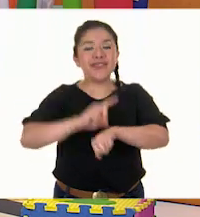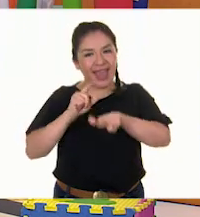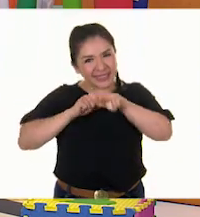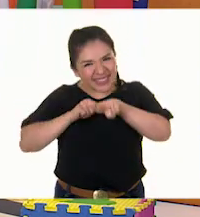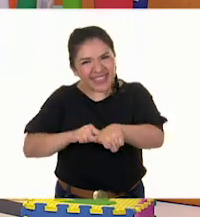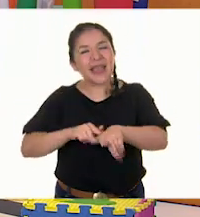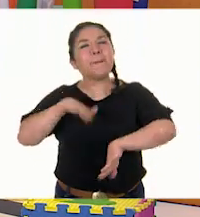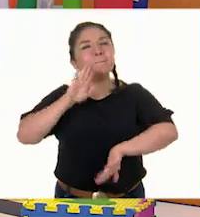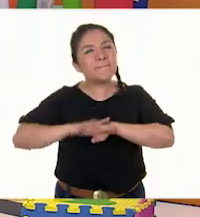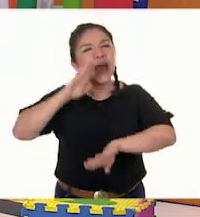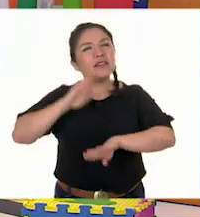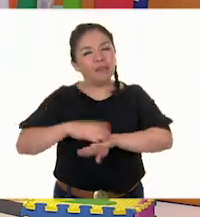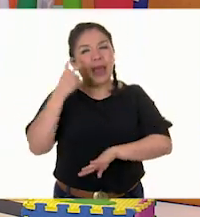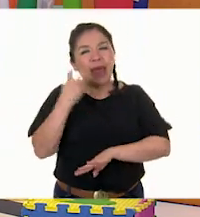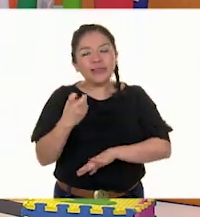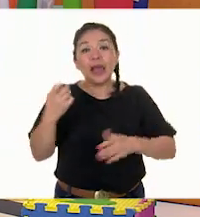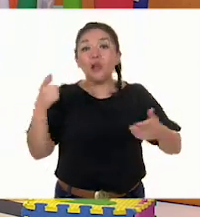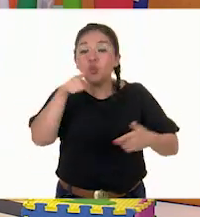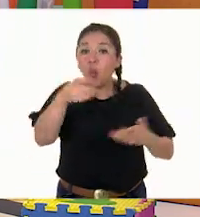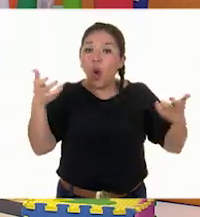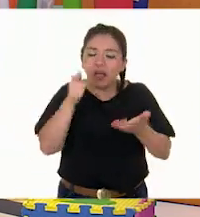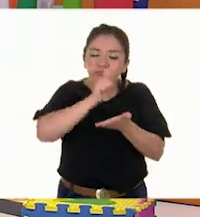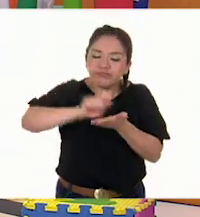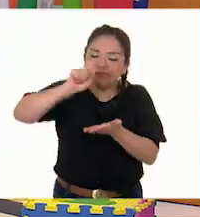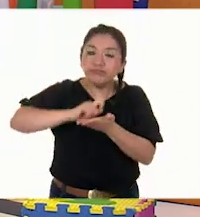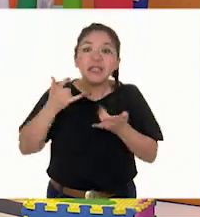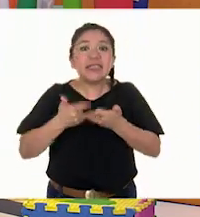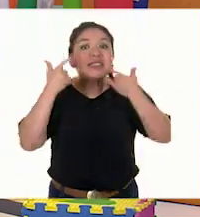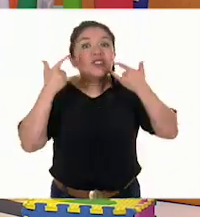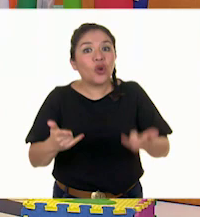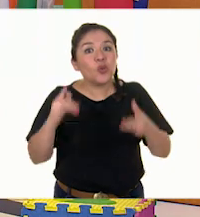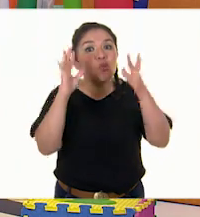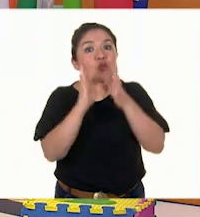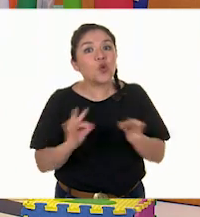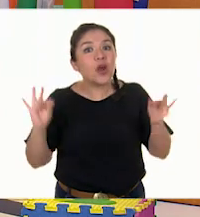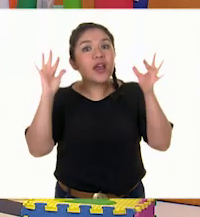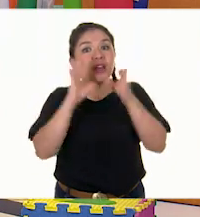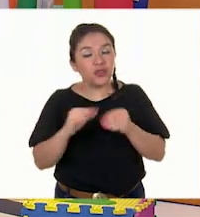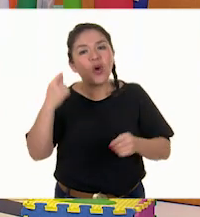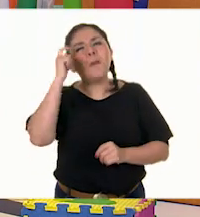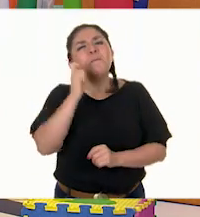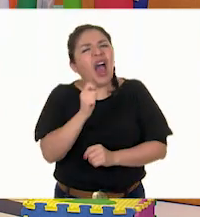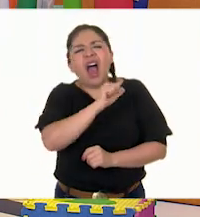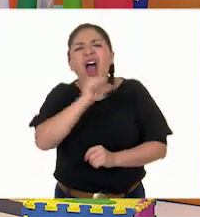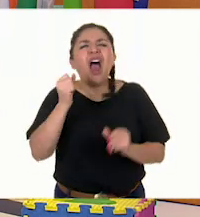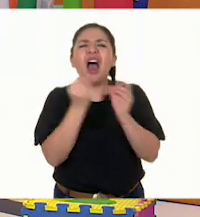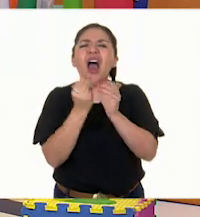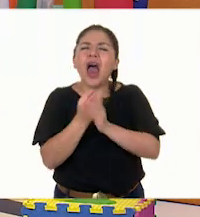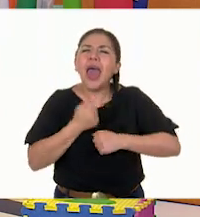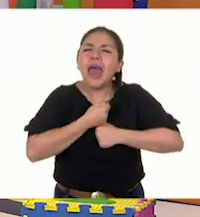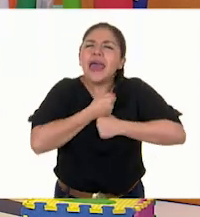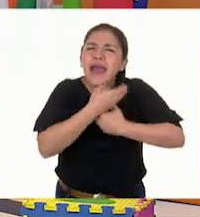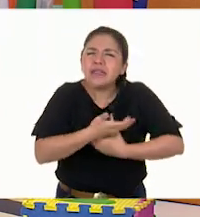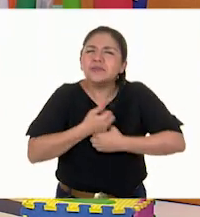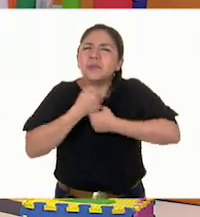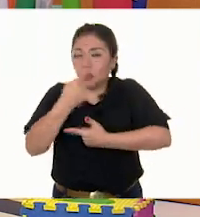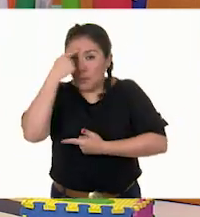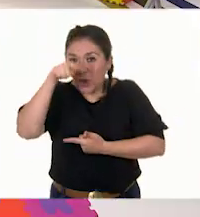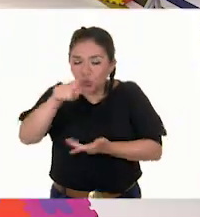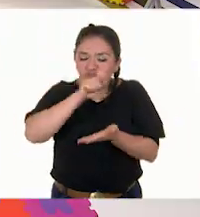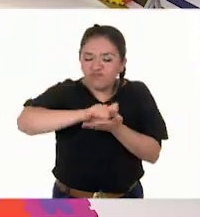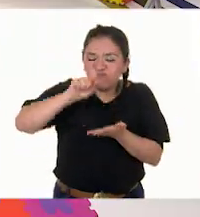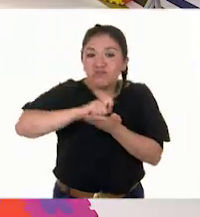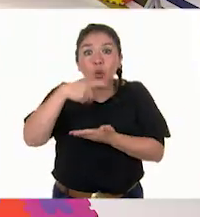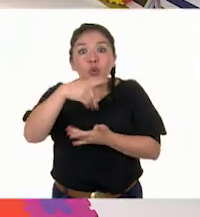continuar con nuestra creación literaria, con expresiones para poder escribir nuestro